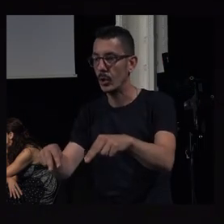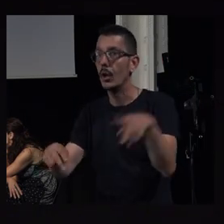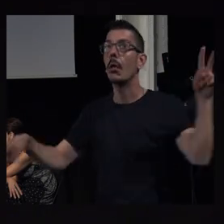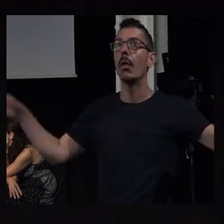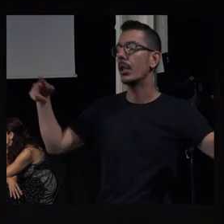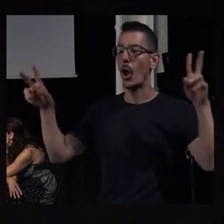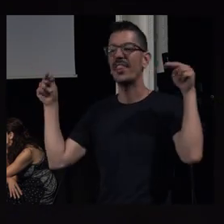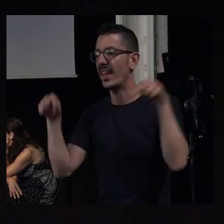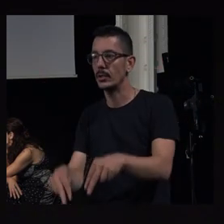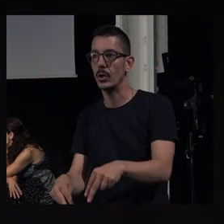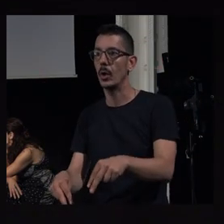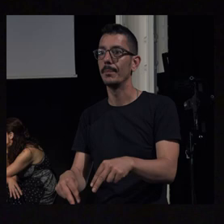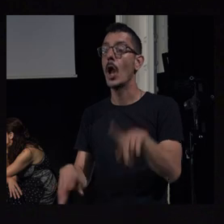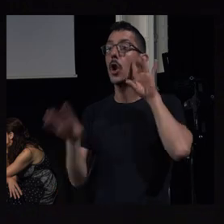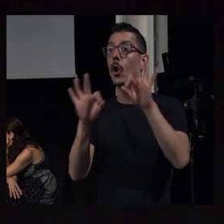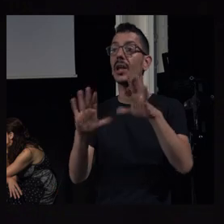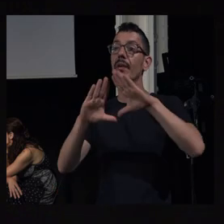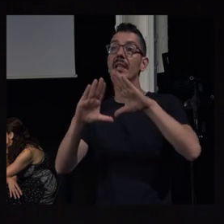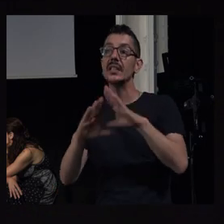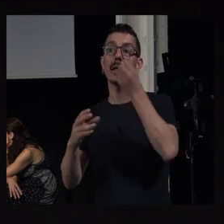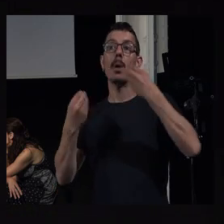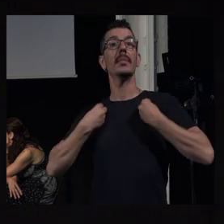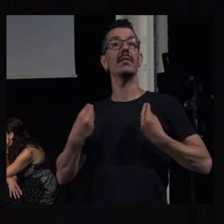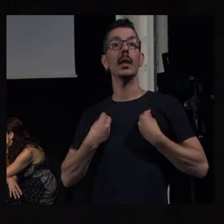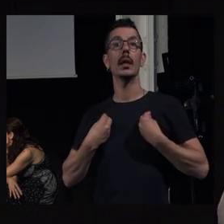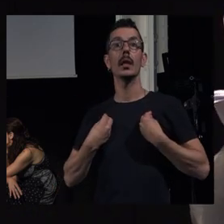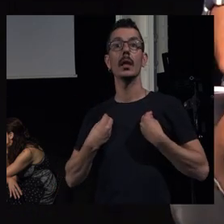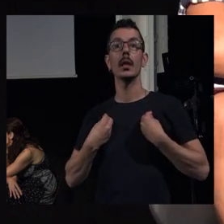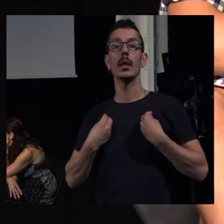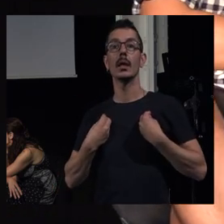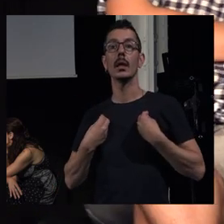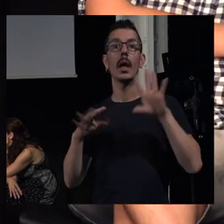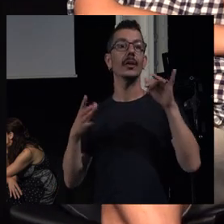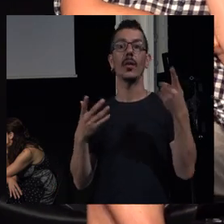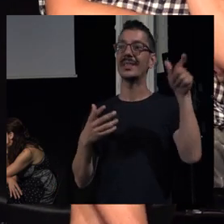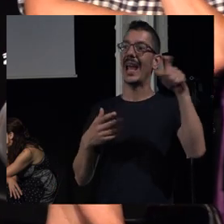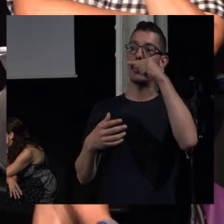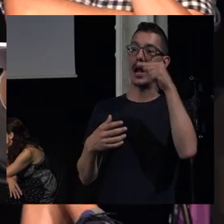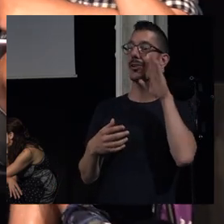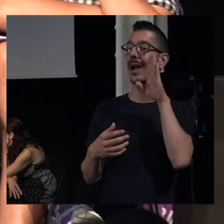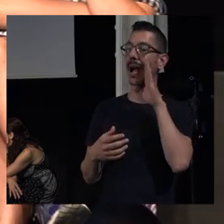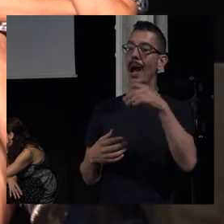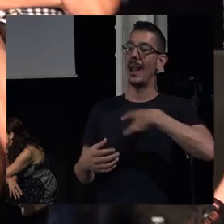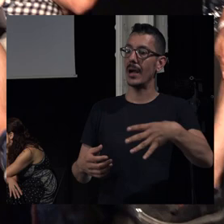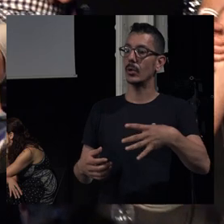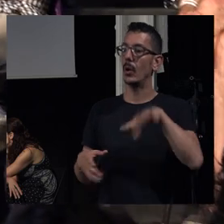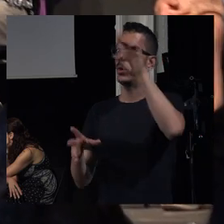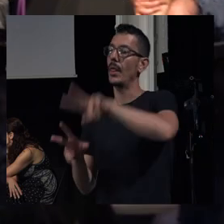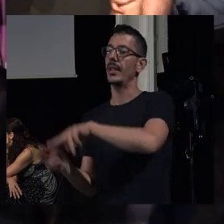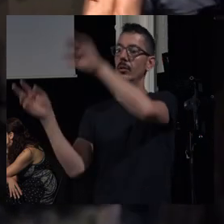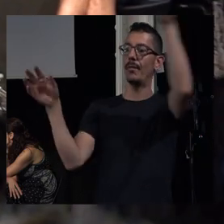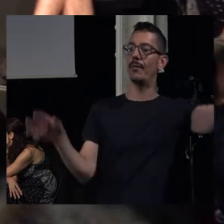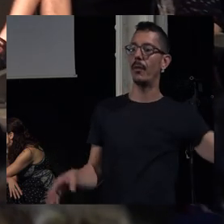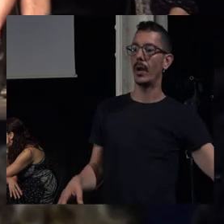lógica económica feminista desde el buen vivir? Que automáticamente el varón blanco se descentra y no hacemos unas políticas, por ejemplo, de servicios